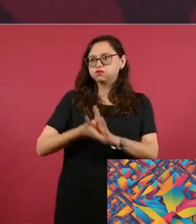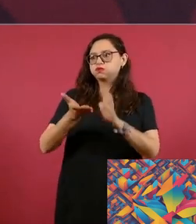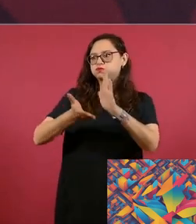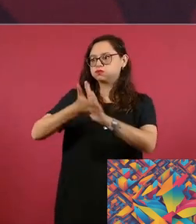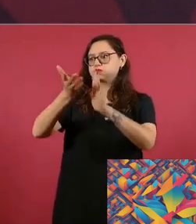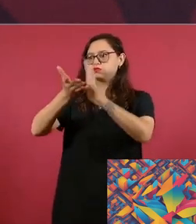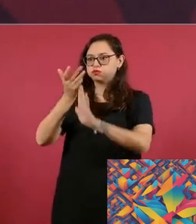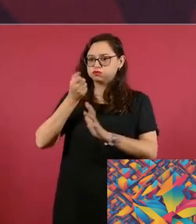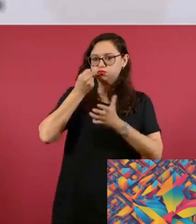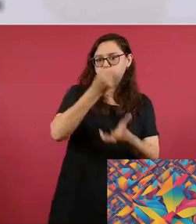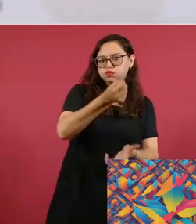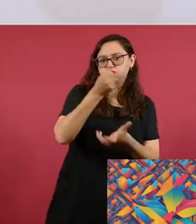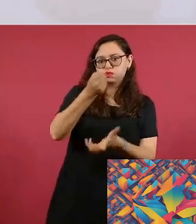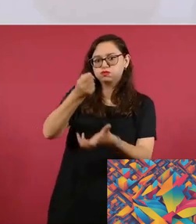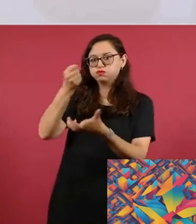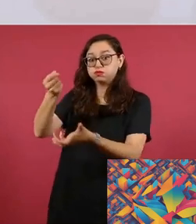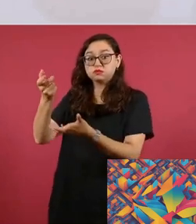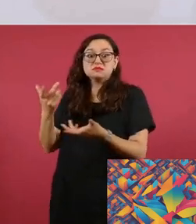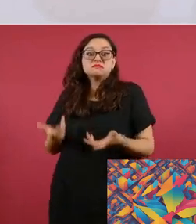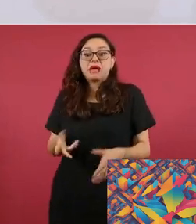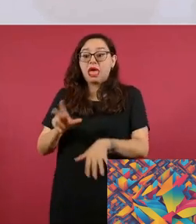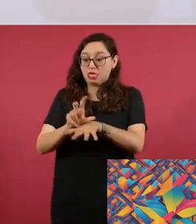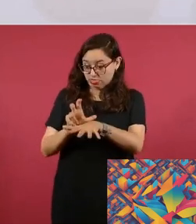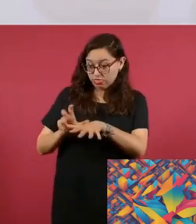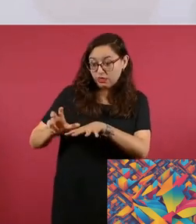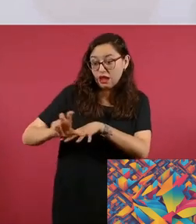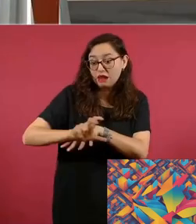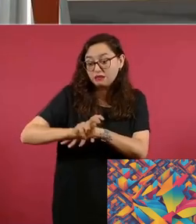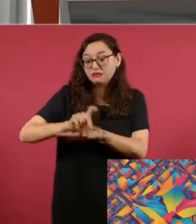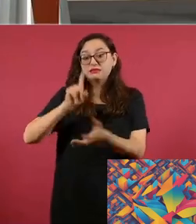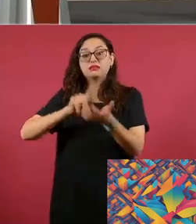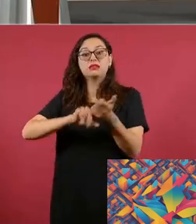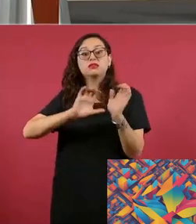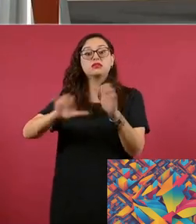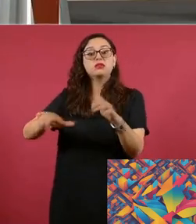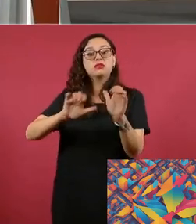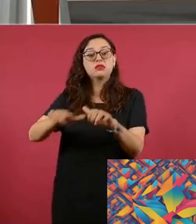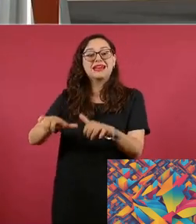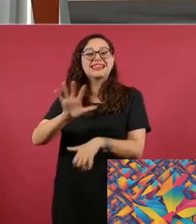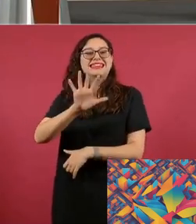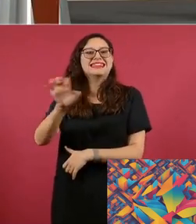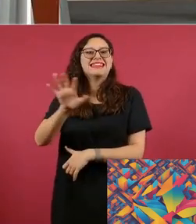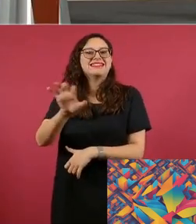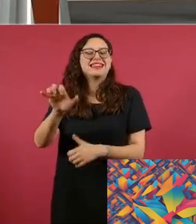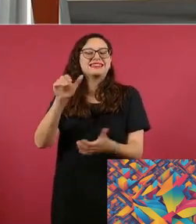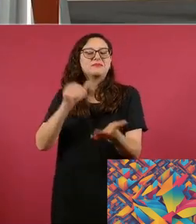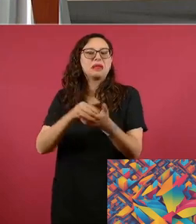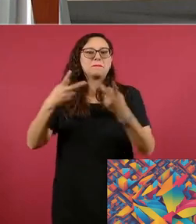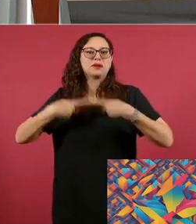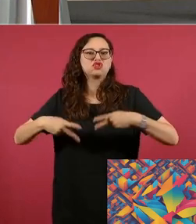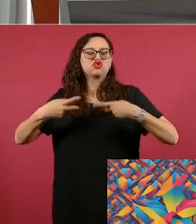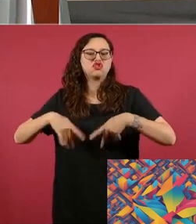posible, y que no necesitamos depender de la intervención o el financiamiento extranjero para resolver nuestros problemas.